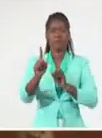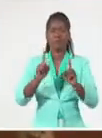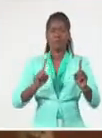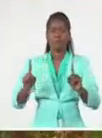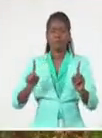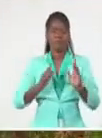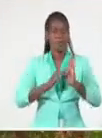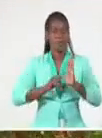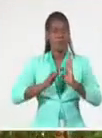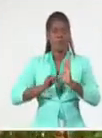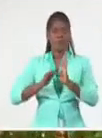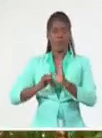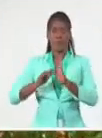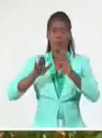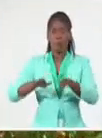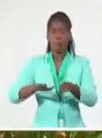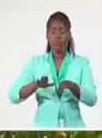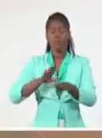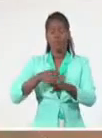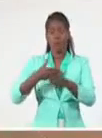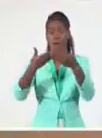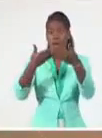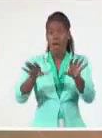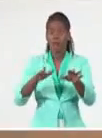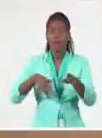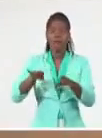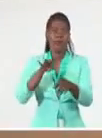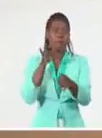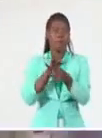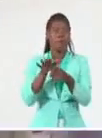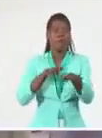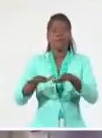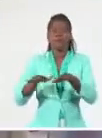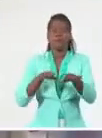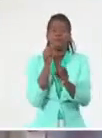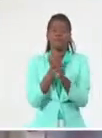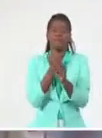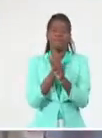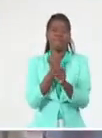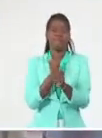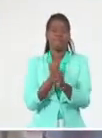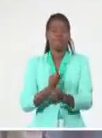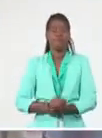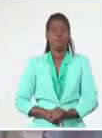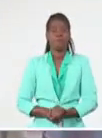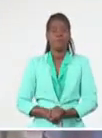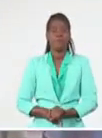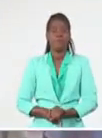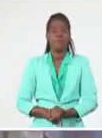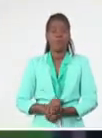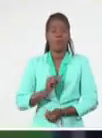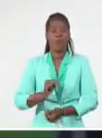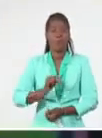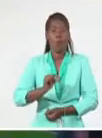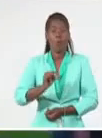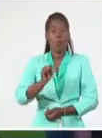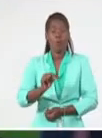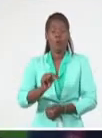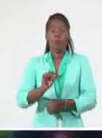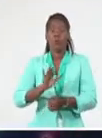inertes pues se trabajó en un profundo proceso de renovación como parte de ese regreso a la nueva normalidad comenzó a